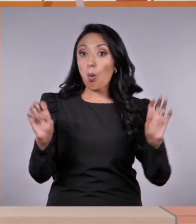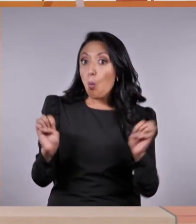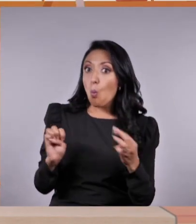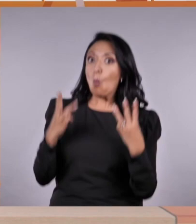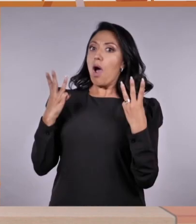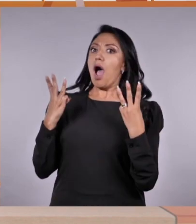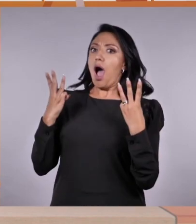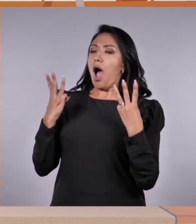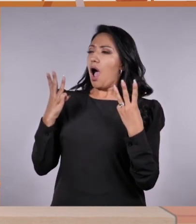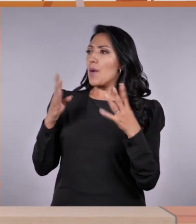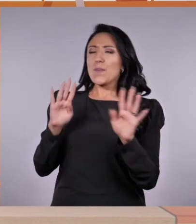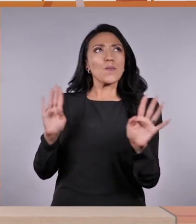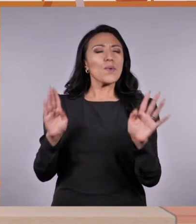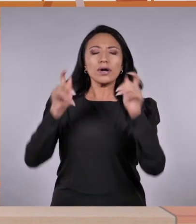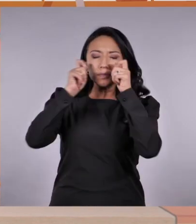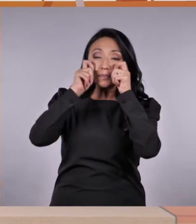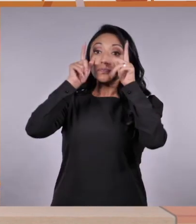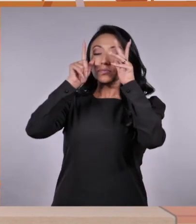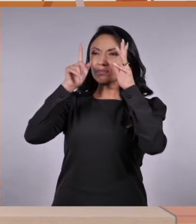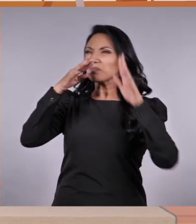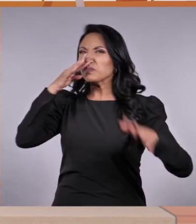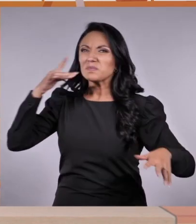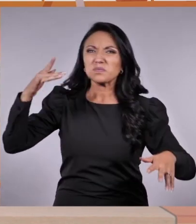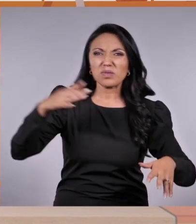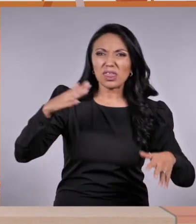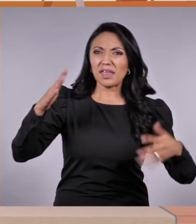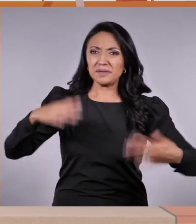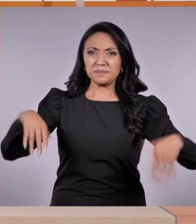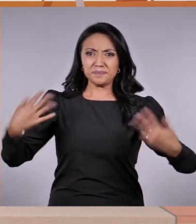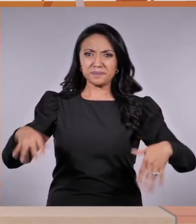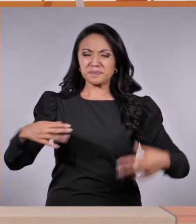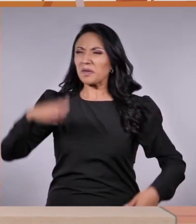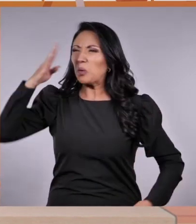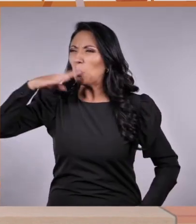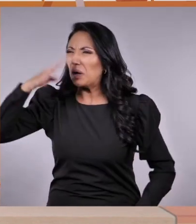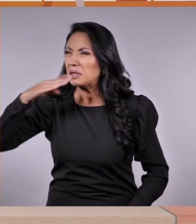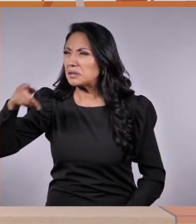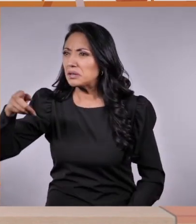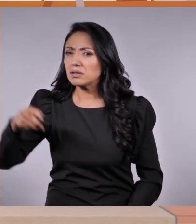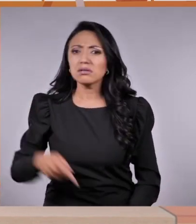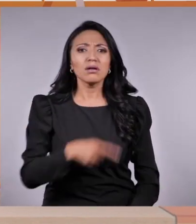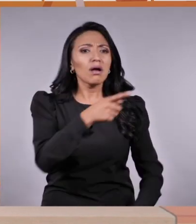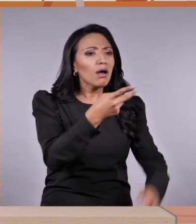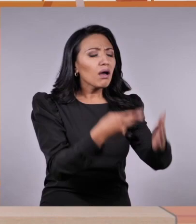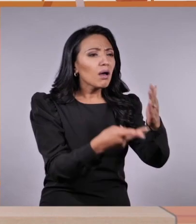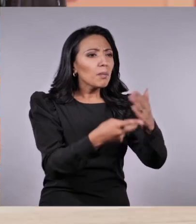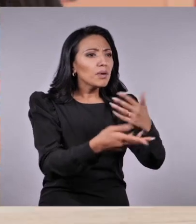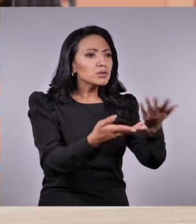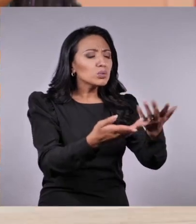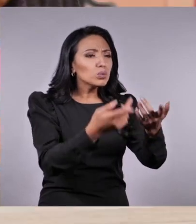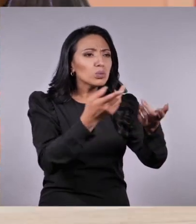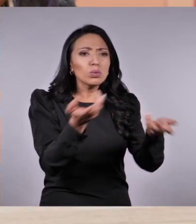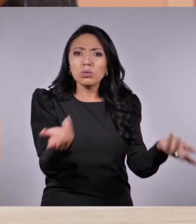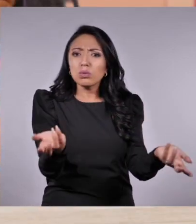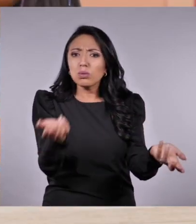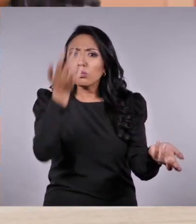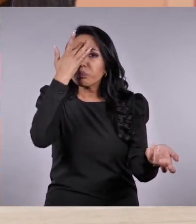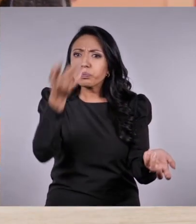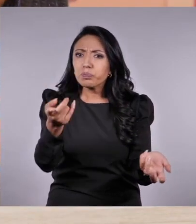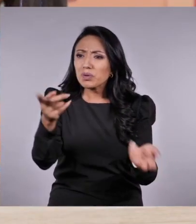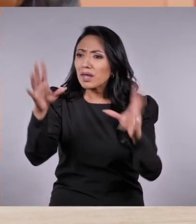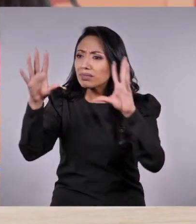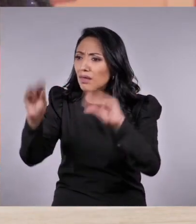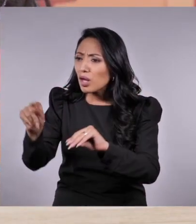¡Wow! ¿Qué pasó aquí? ¡Huele a quemado! ¡Ay, Eli, soy yo! ¿Y ese pastel